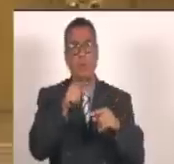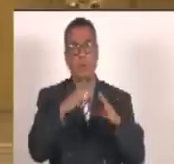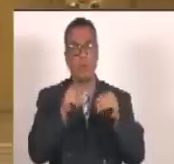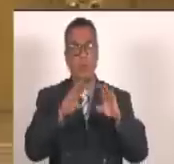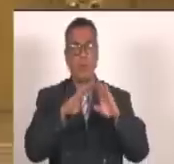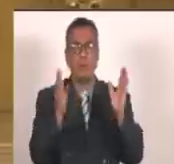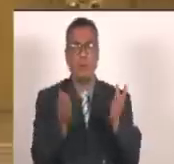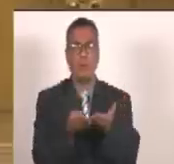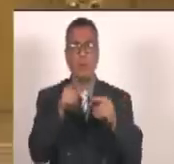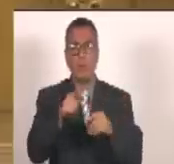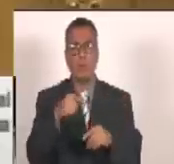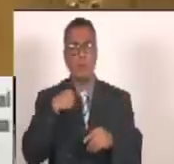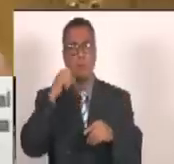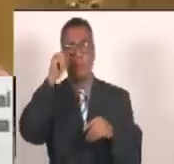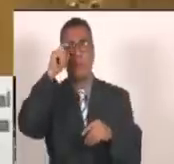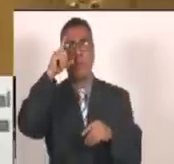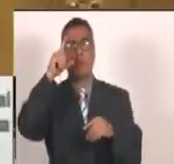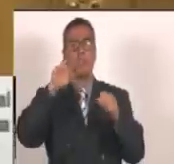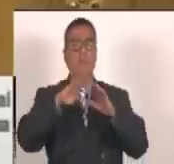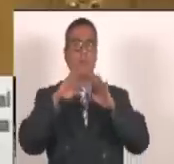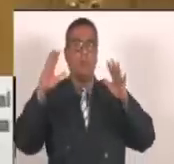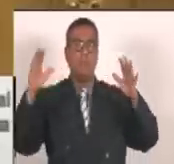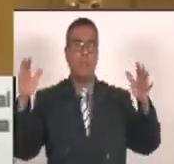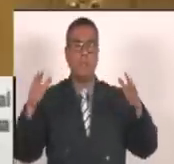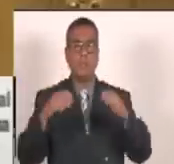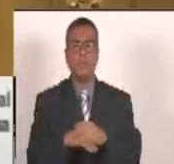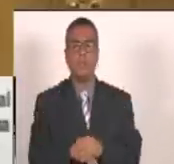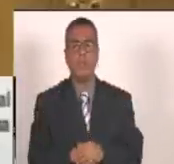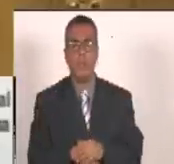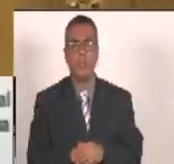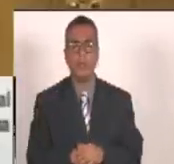Shanghái. Imagínense lo grande y lo